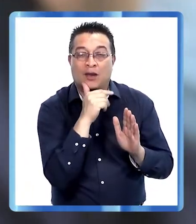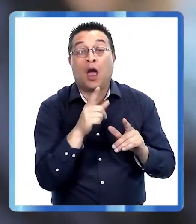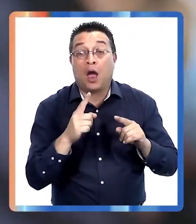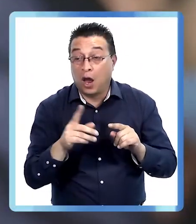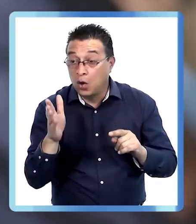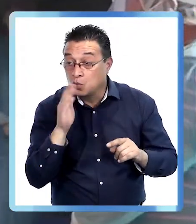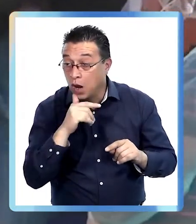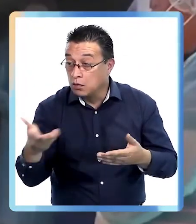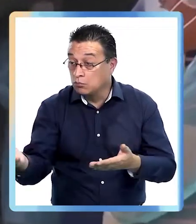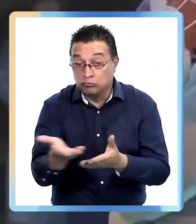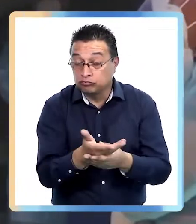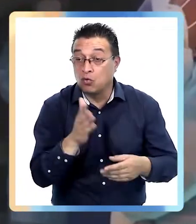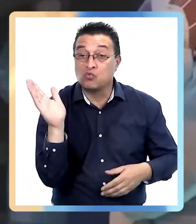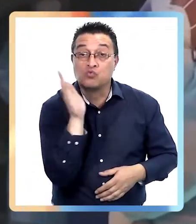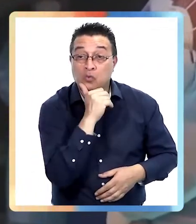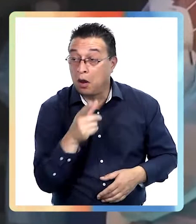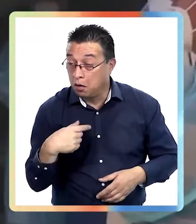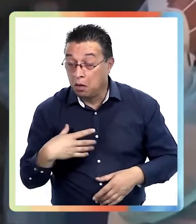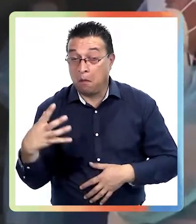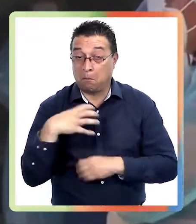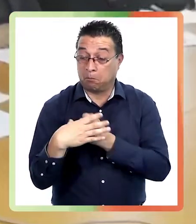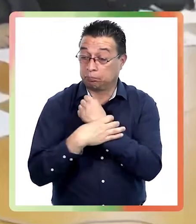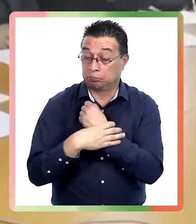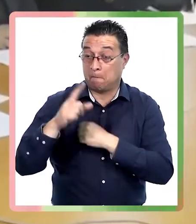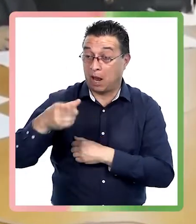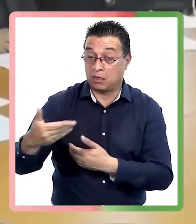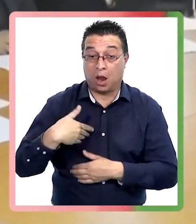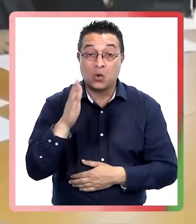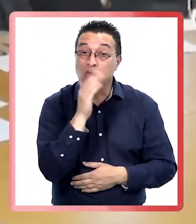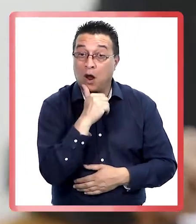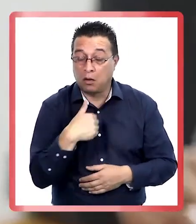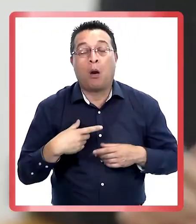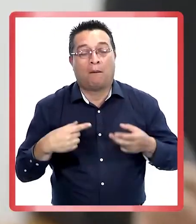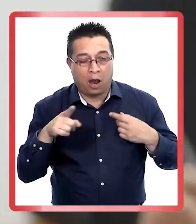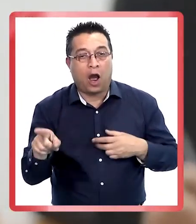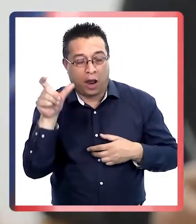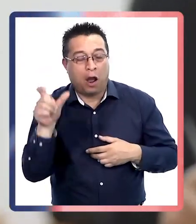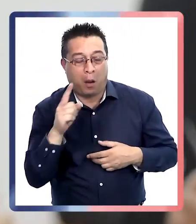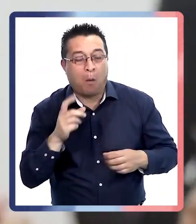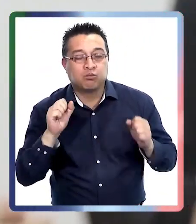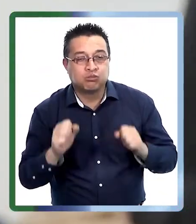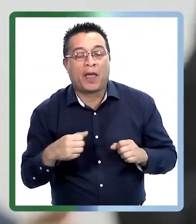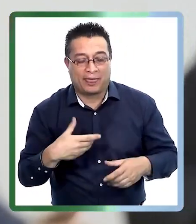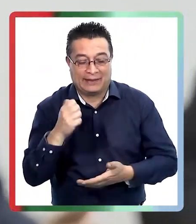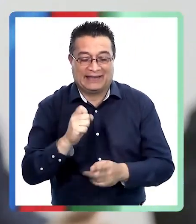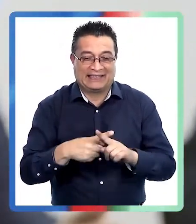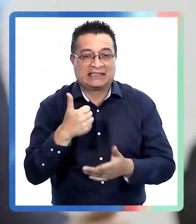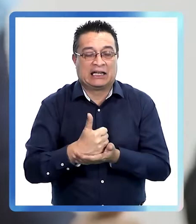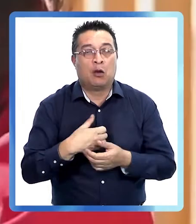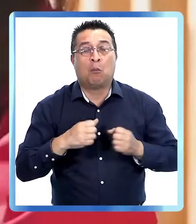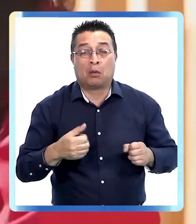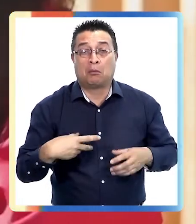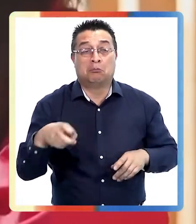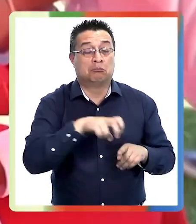ende, mientras no se generara la emisión de la orden de aprehensión por parte del Poder Judicial al Centro de Cumplimiento de Gendarmería, la